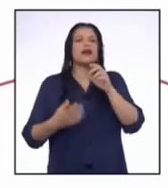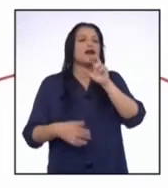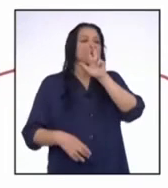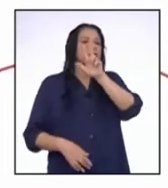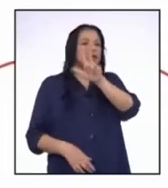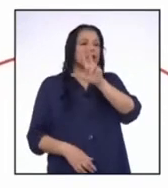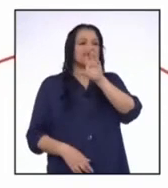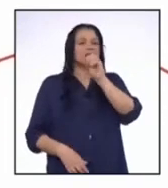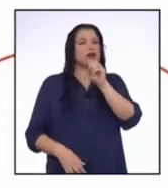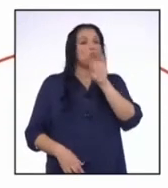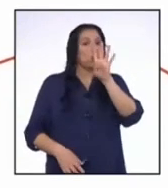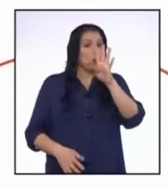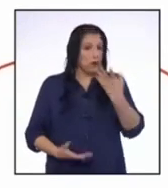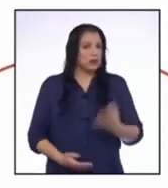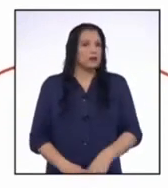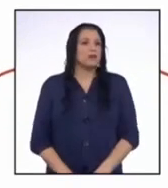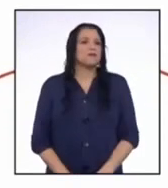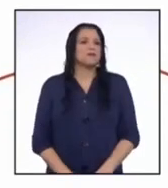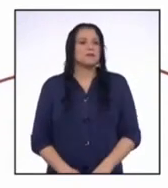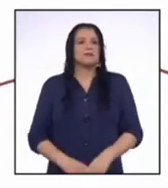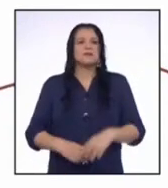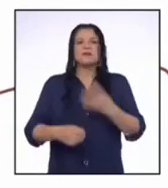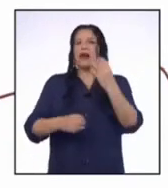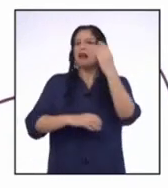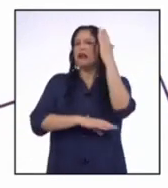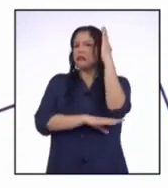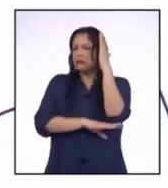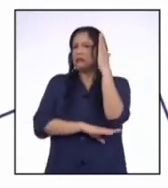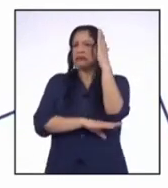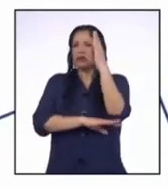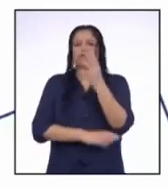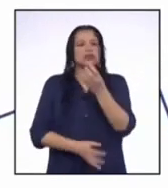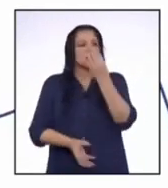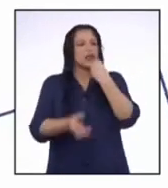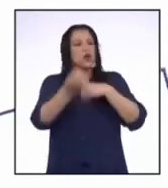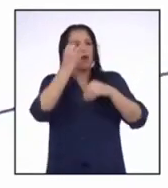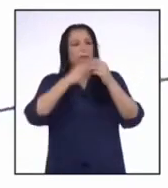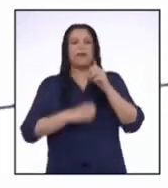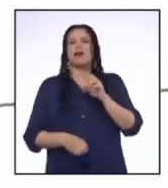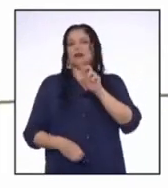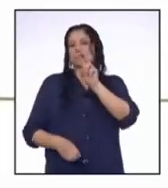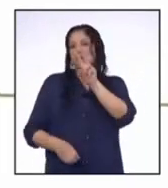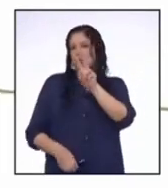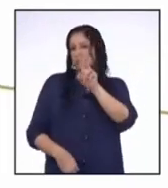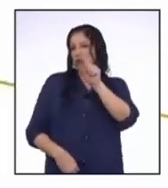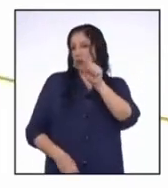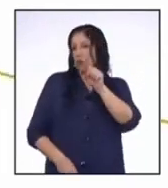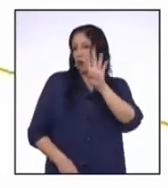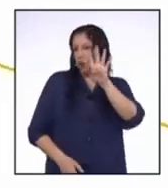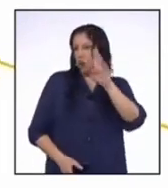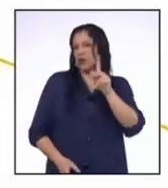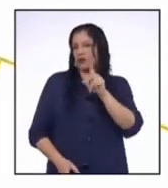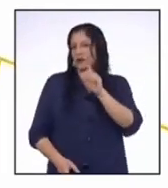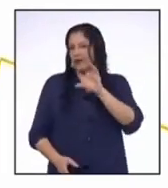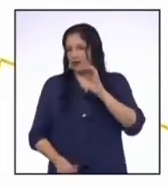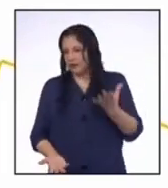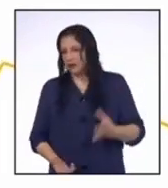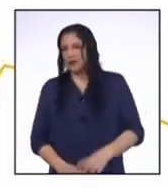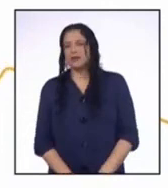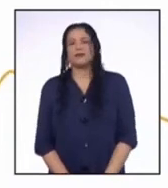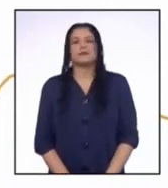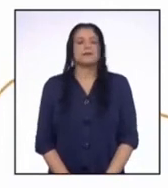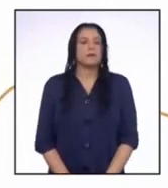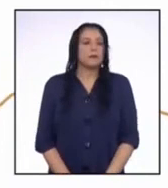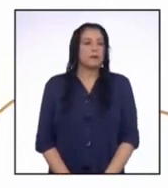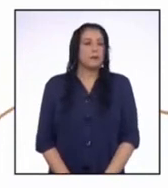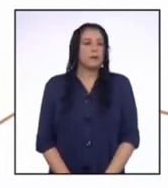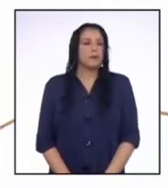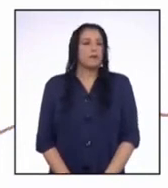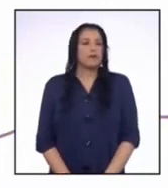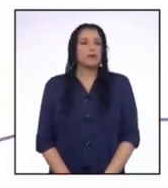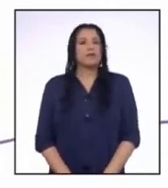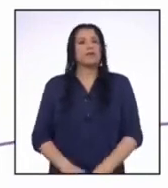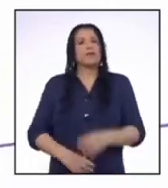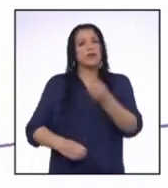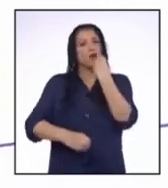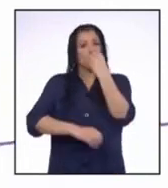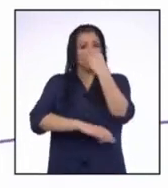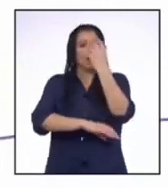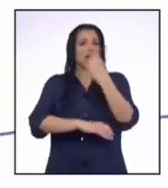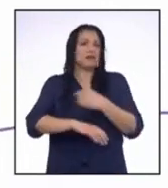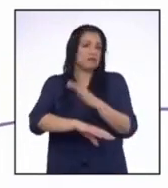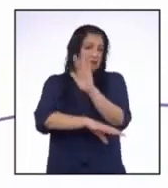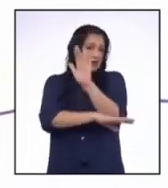304 kilocalorías. A media mañana consumir alimentos que nos proporcionan 214 kilocalorías. En el